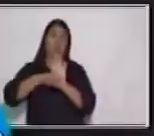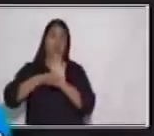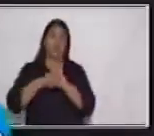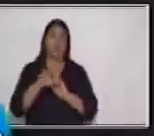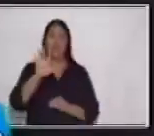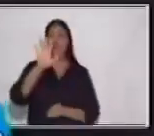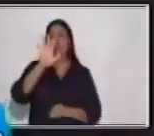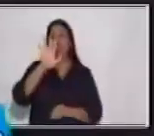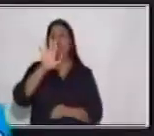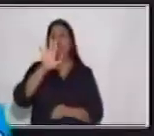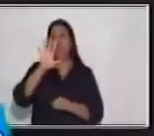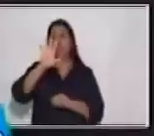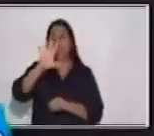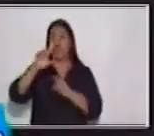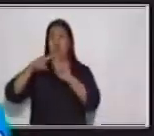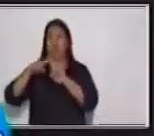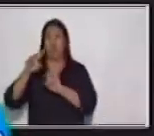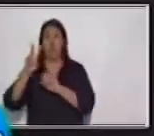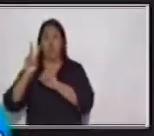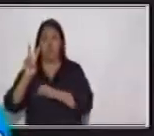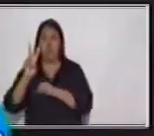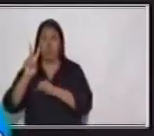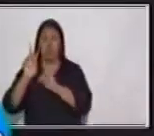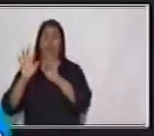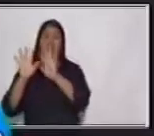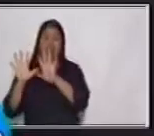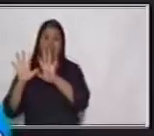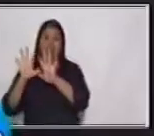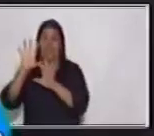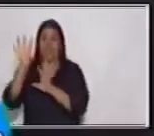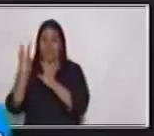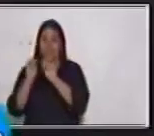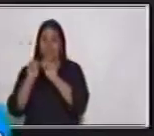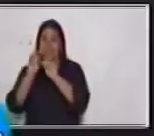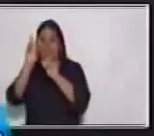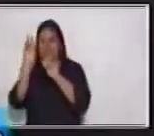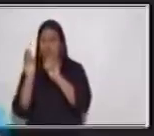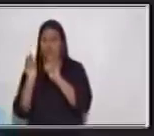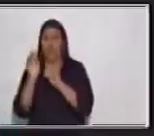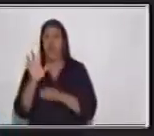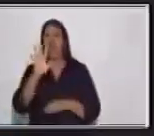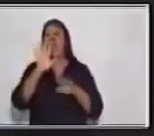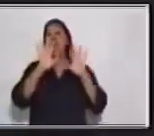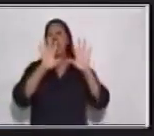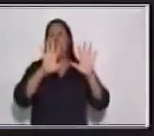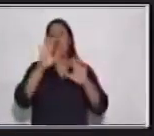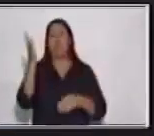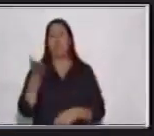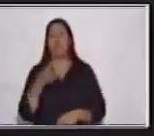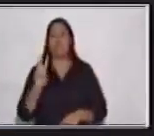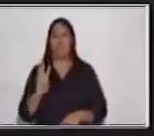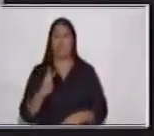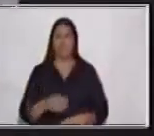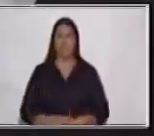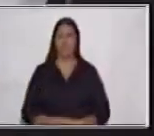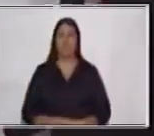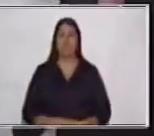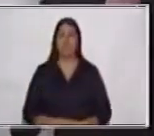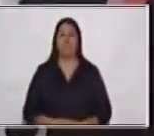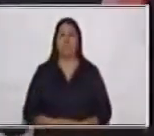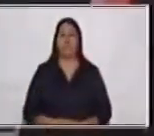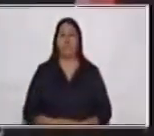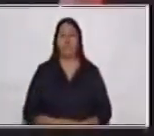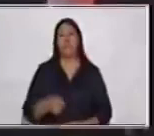5 por 2, 10 tercios. Y ahí